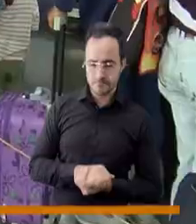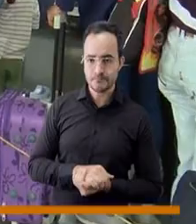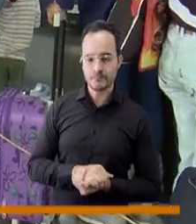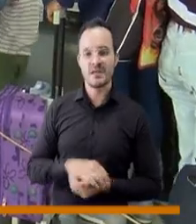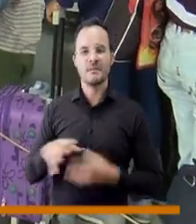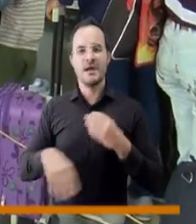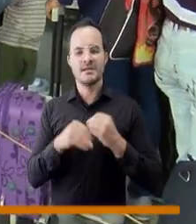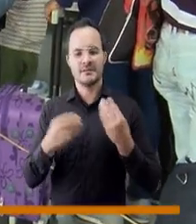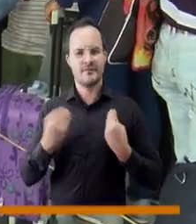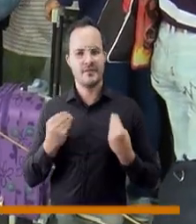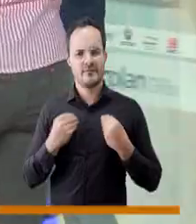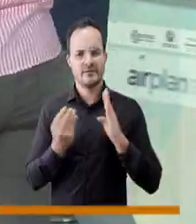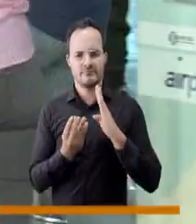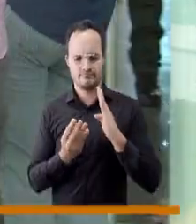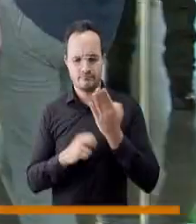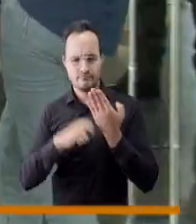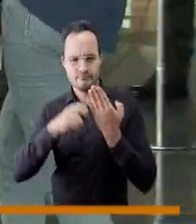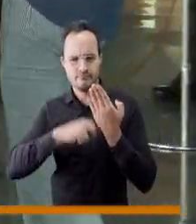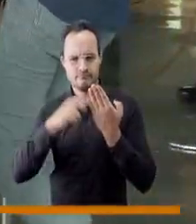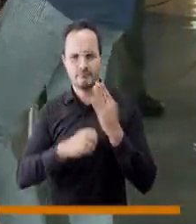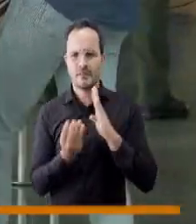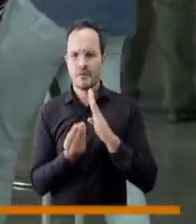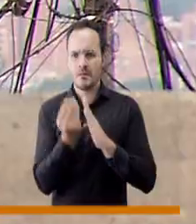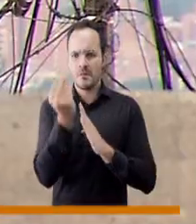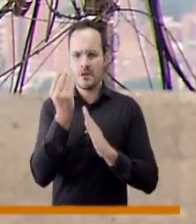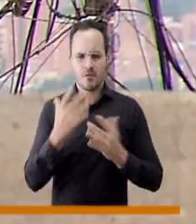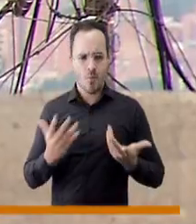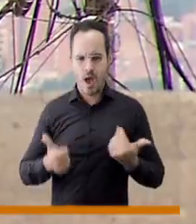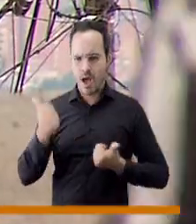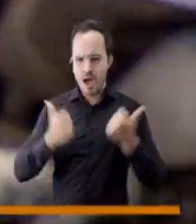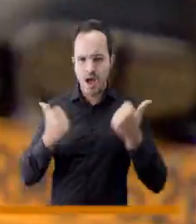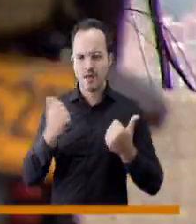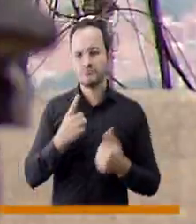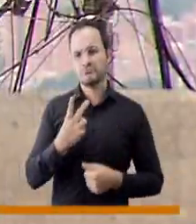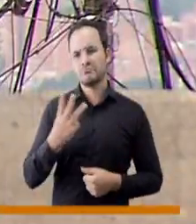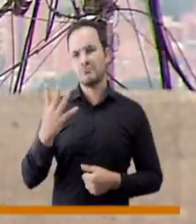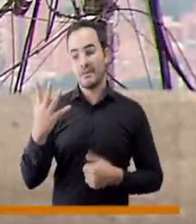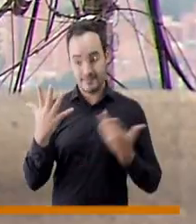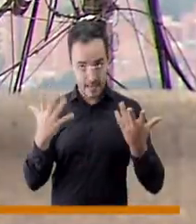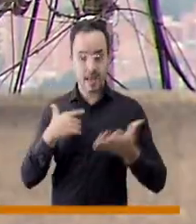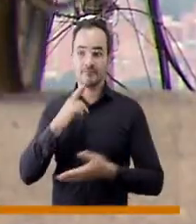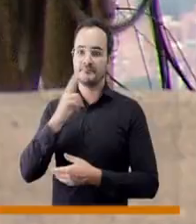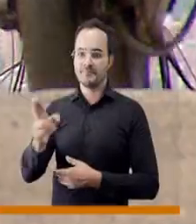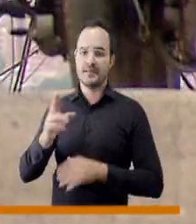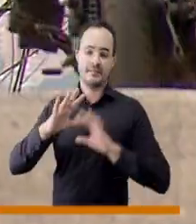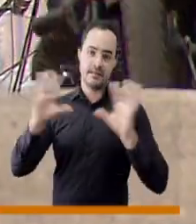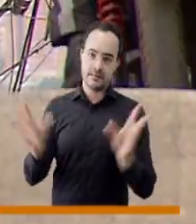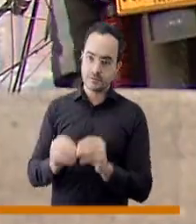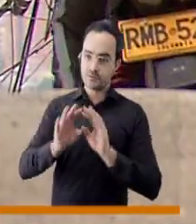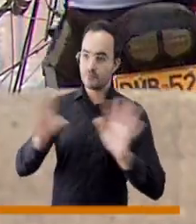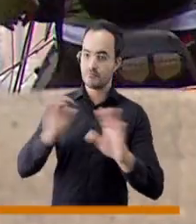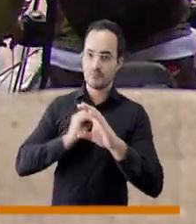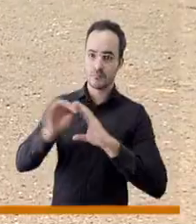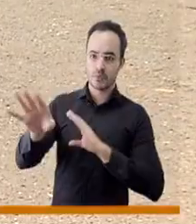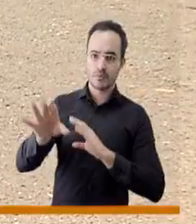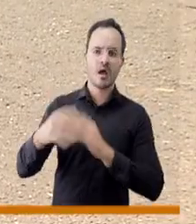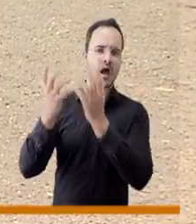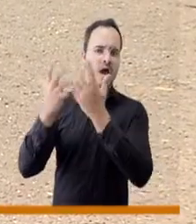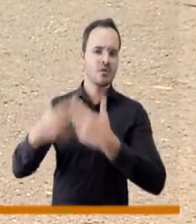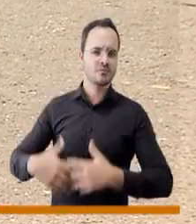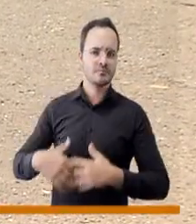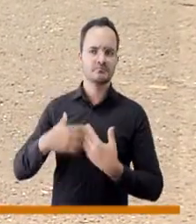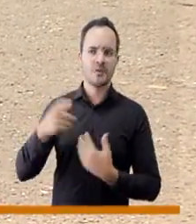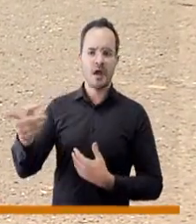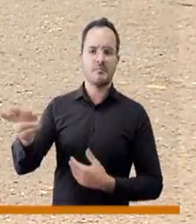También te pregunta si en qué estrato socioeconómico vives y de esta manera puedes calcular tu huella. Entonces, una